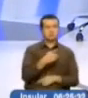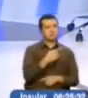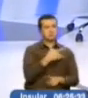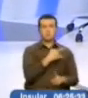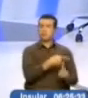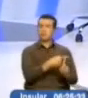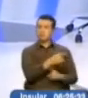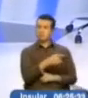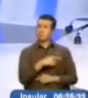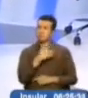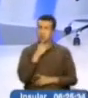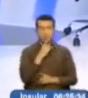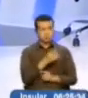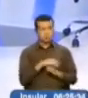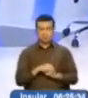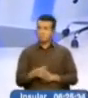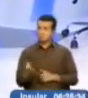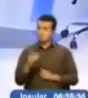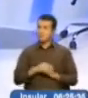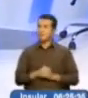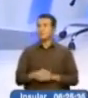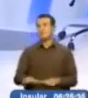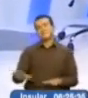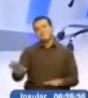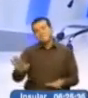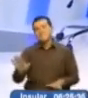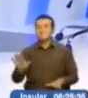que, a ver, tengan en cuenta ustedes...